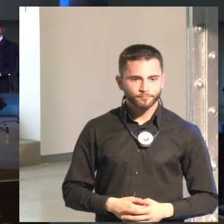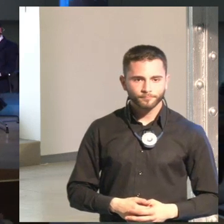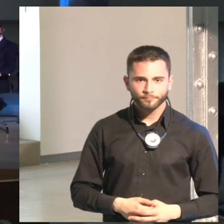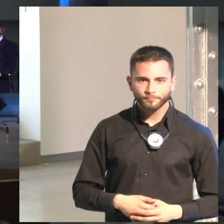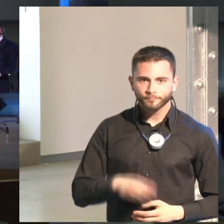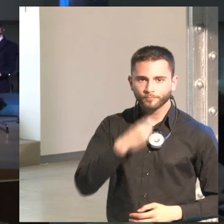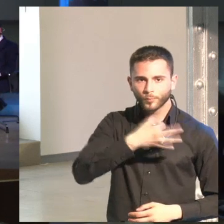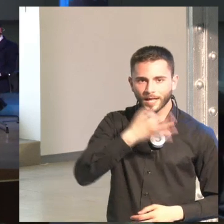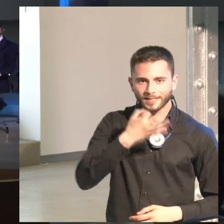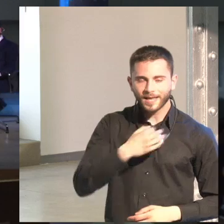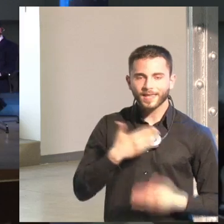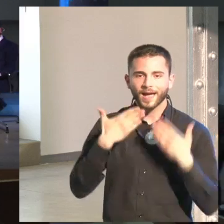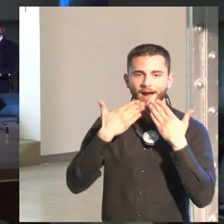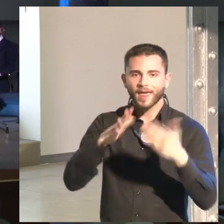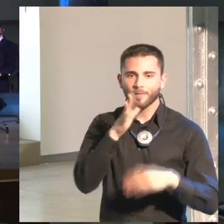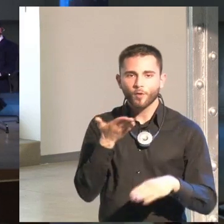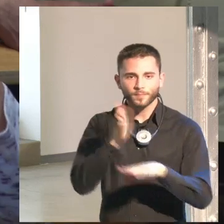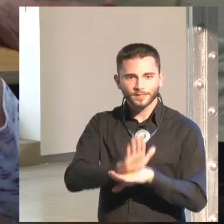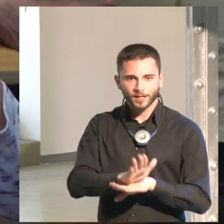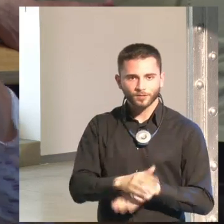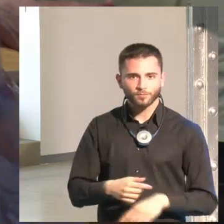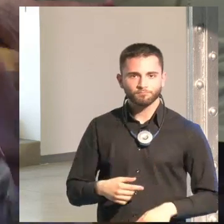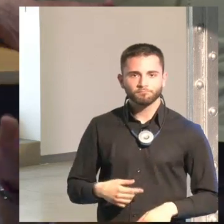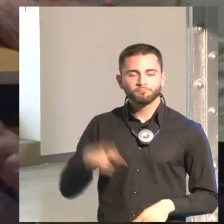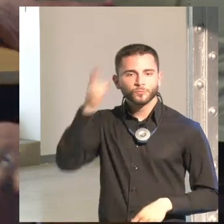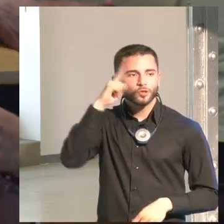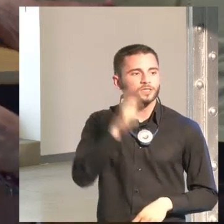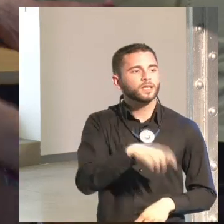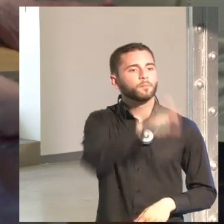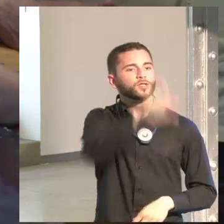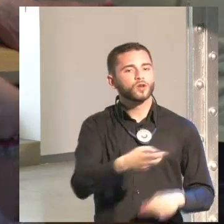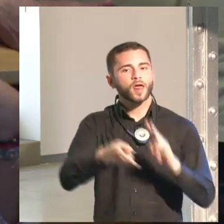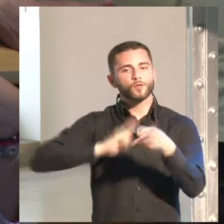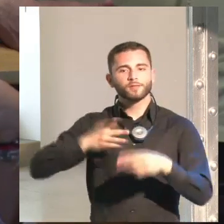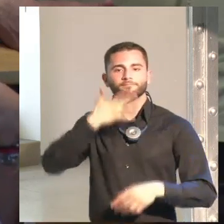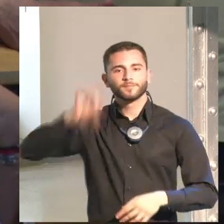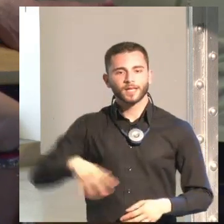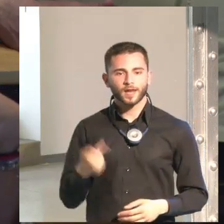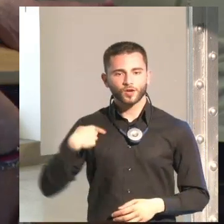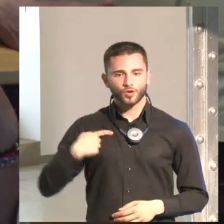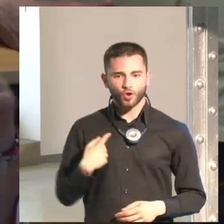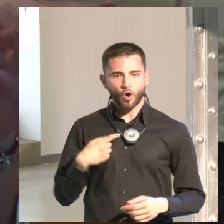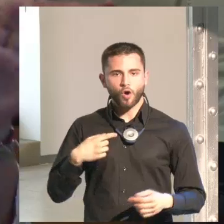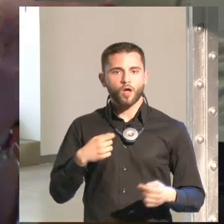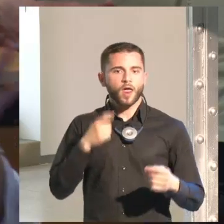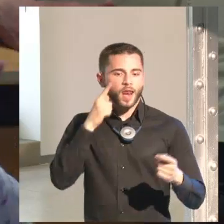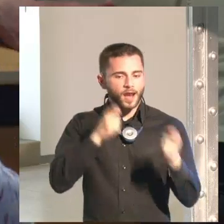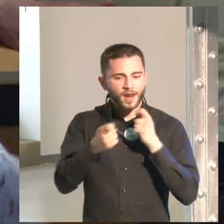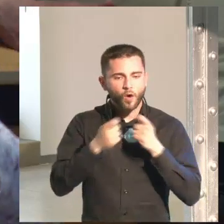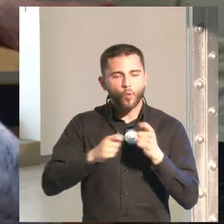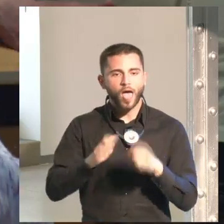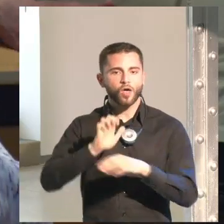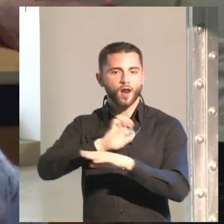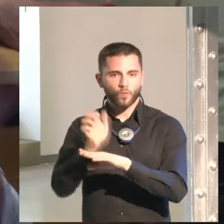La presentación quisiera que, no sé cuál de ustedes nos pueda contestar. Yo trabajo en el regulador ecuatoriano.